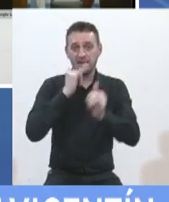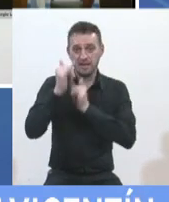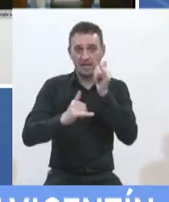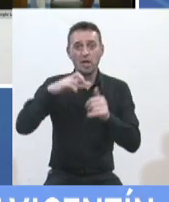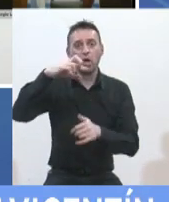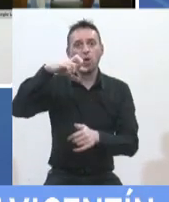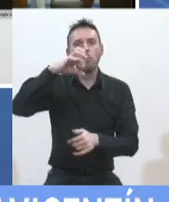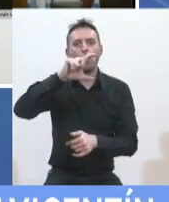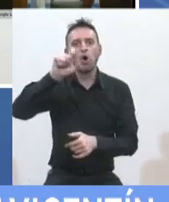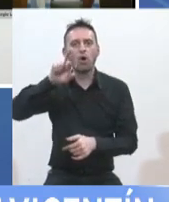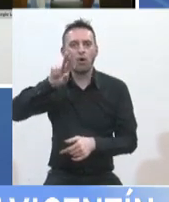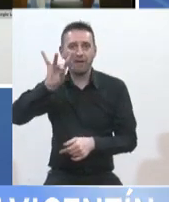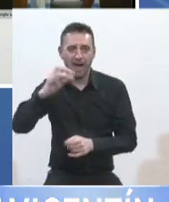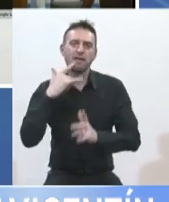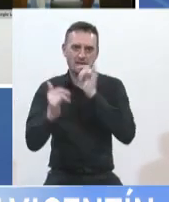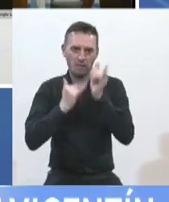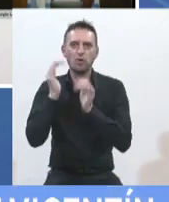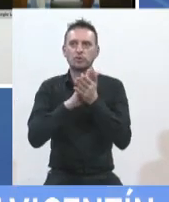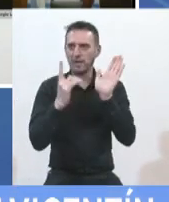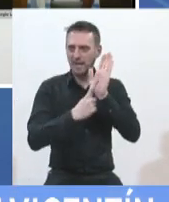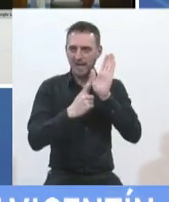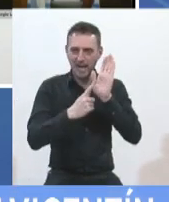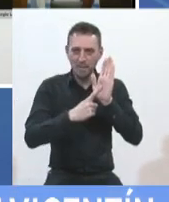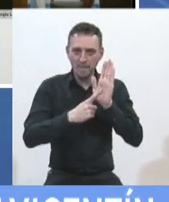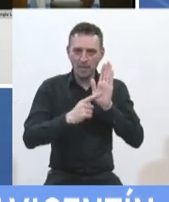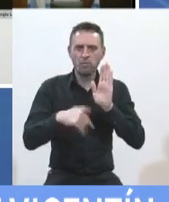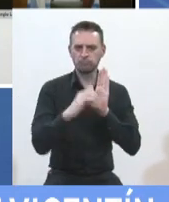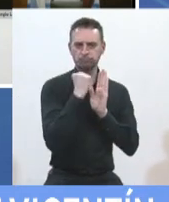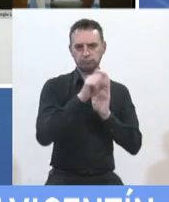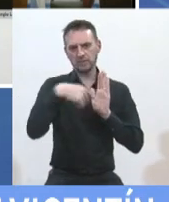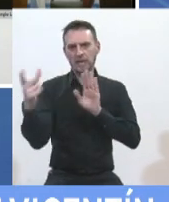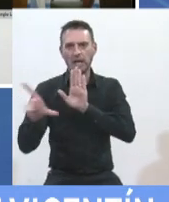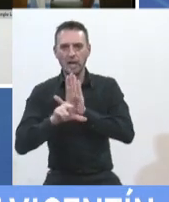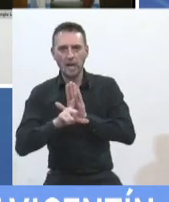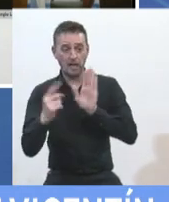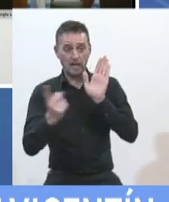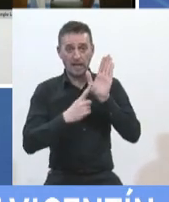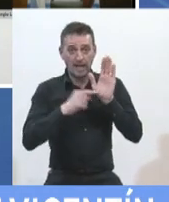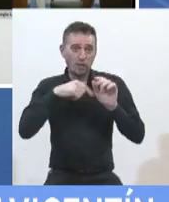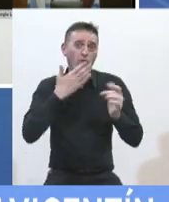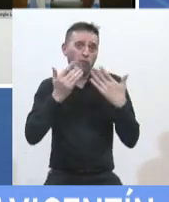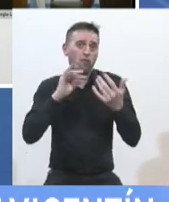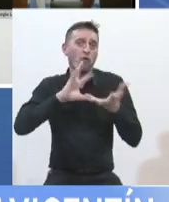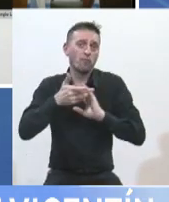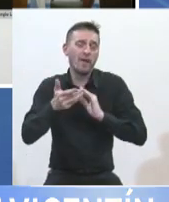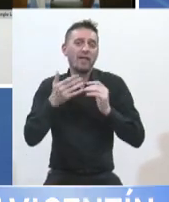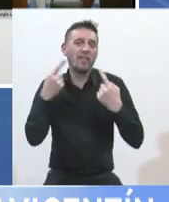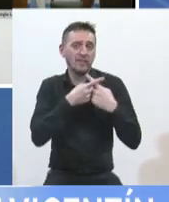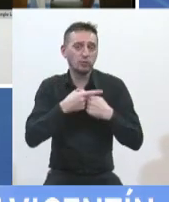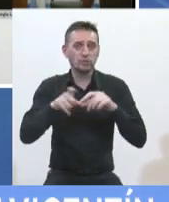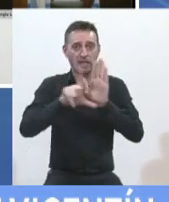tocar superioridad del reglamento con respecto a las leyes porque es el modo en que vamos a discutir las leyes